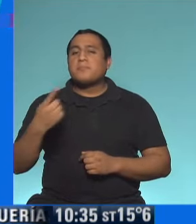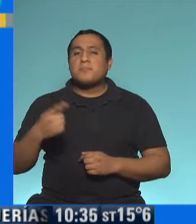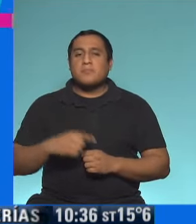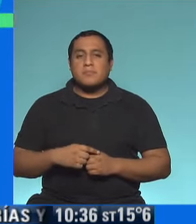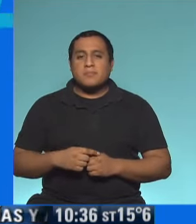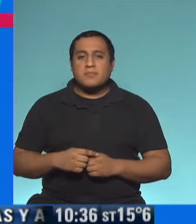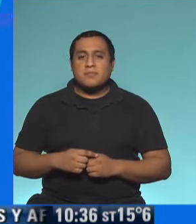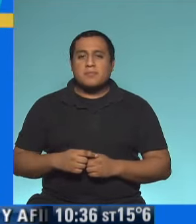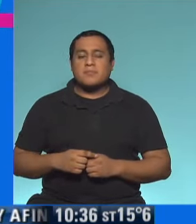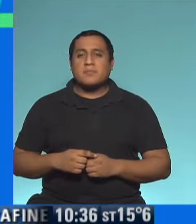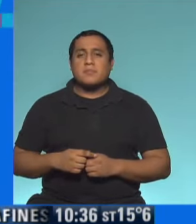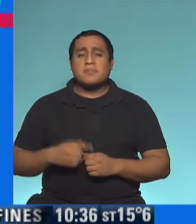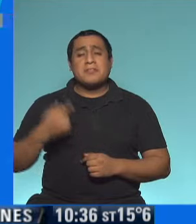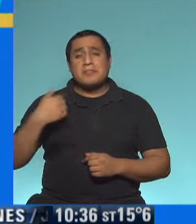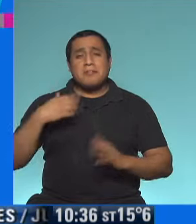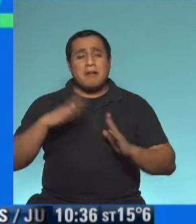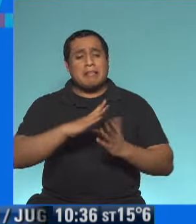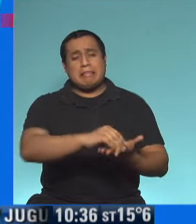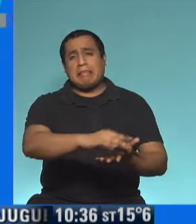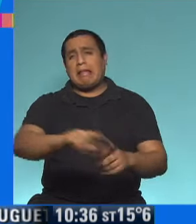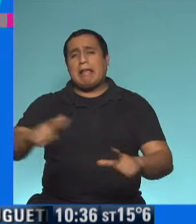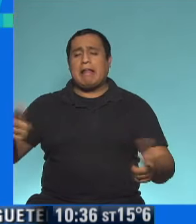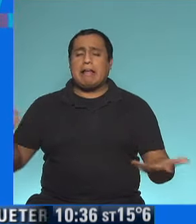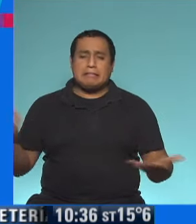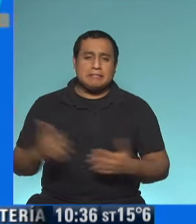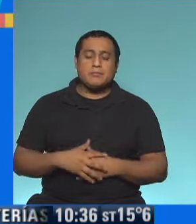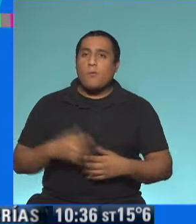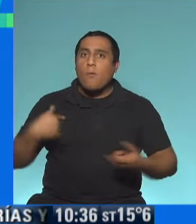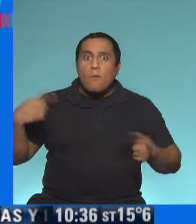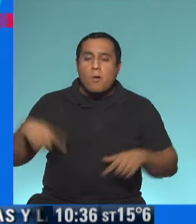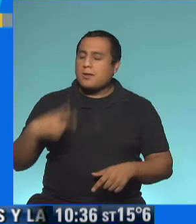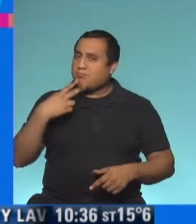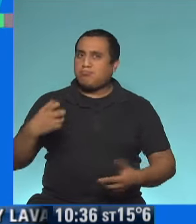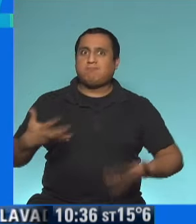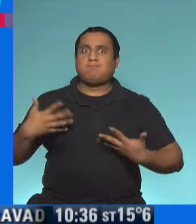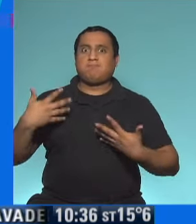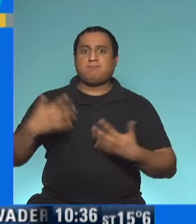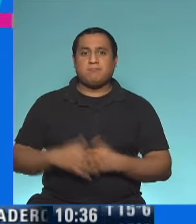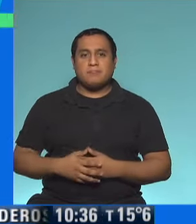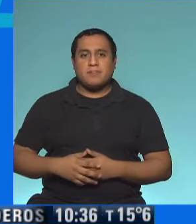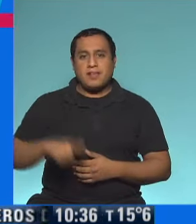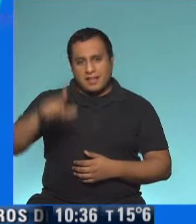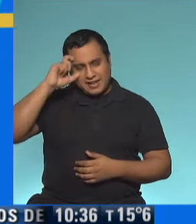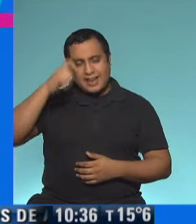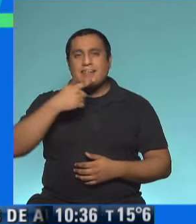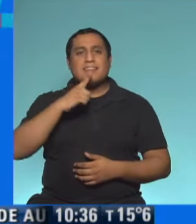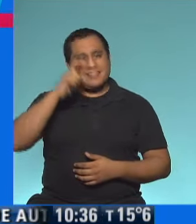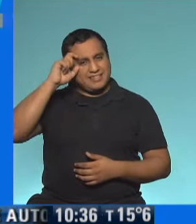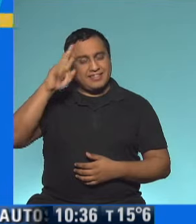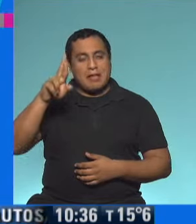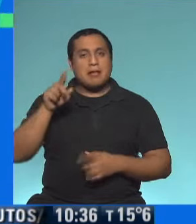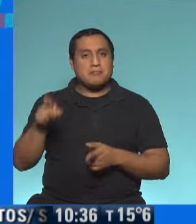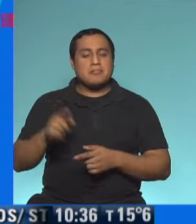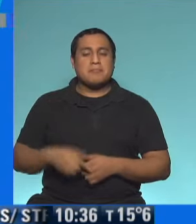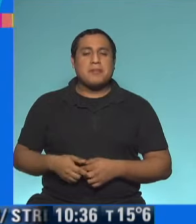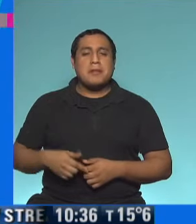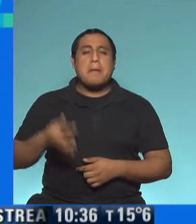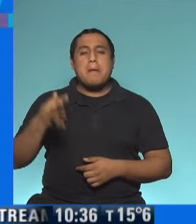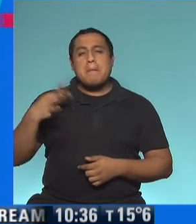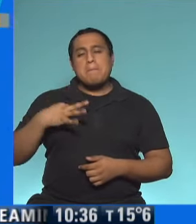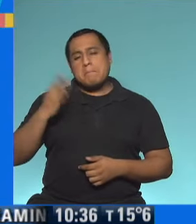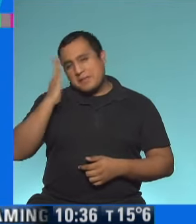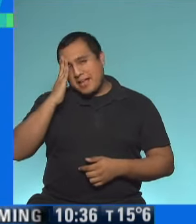Lester. Porque no tengo tierra ahí, tengo que plantar de una maceta. De vuelta con toda la energía. ¡Lester! Todo Lester. Mochila, nunca falta Lester, ¿eh? Todo. Con el pijama y el